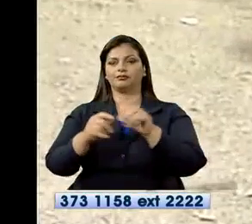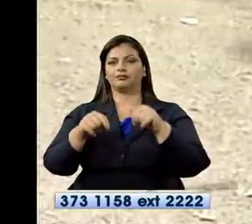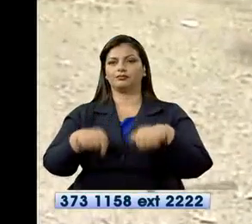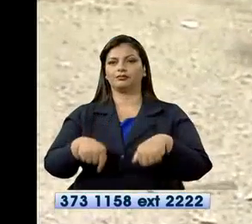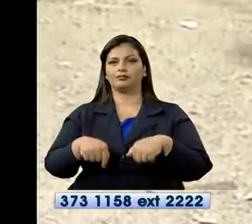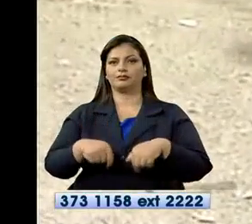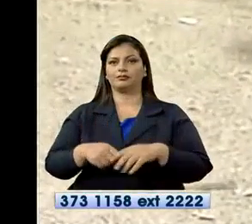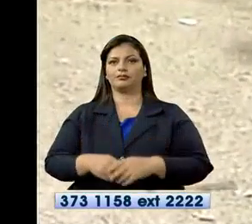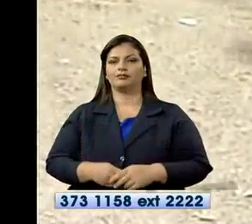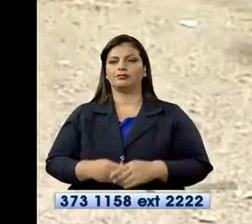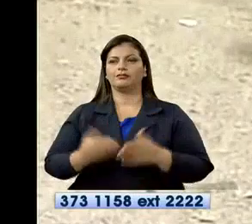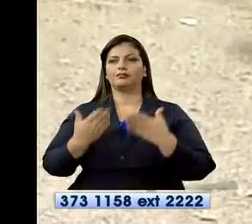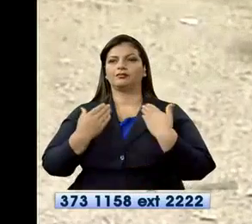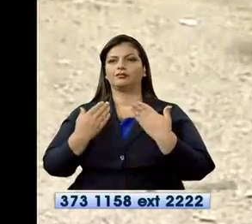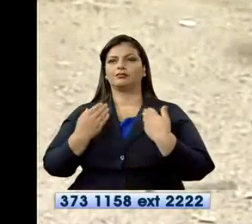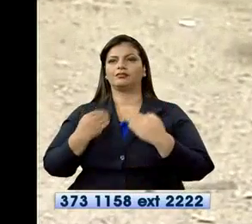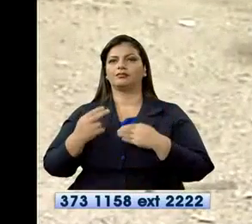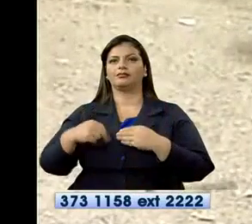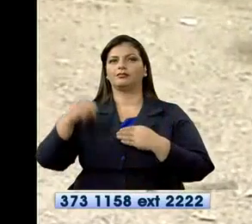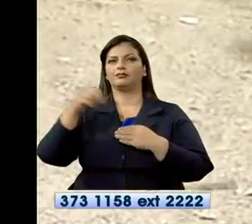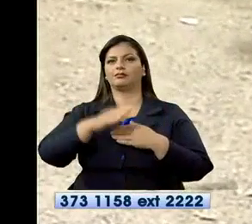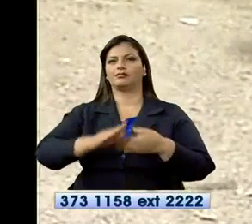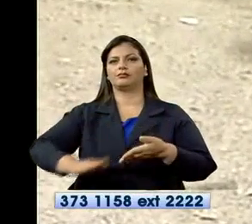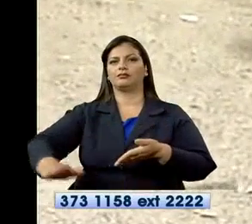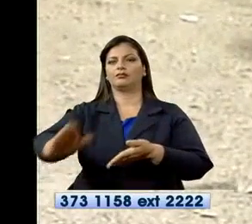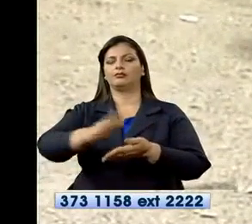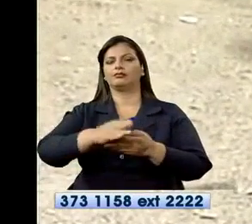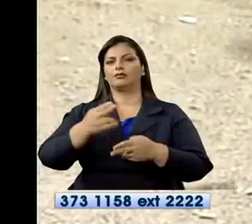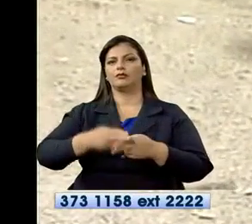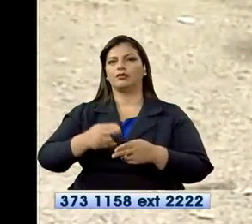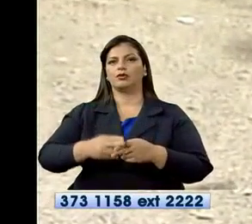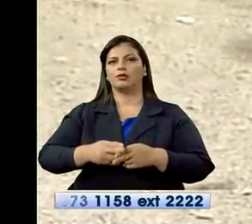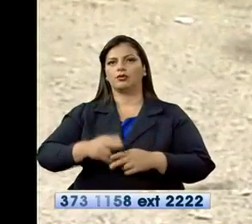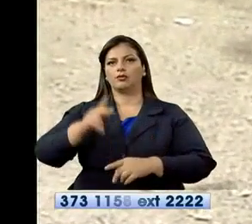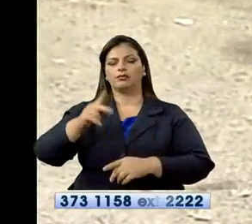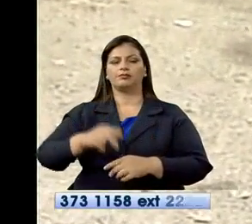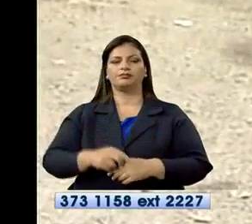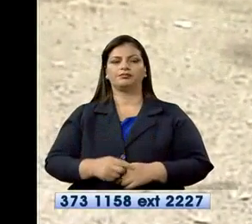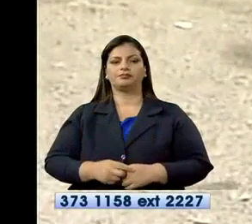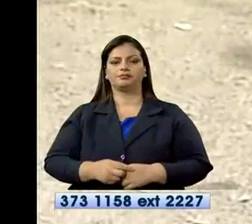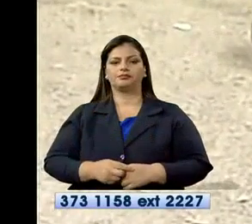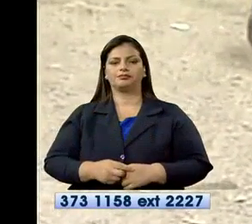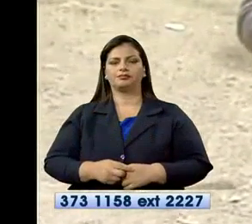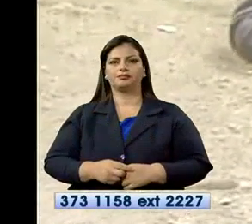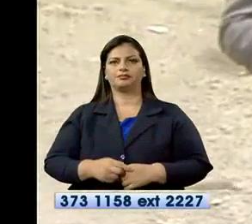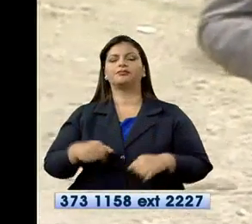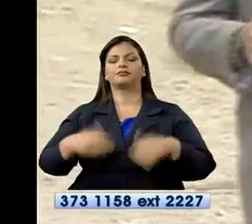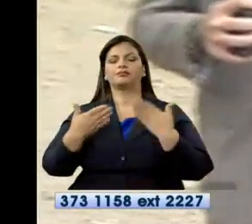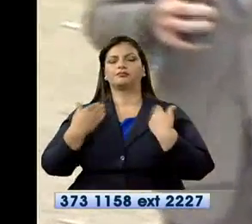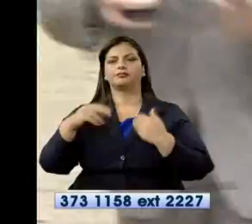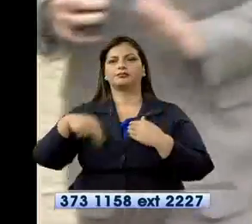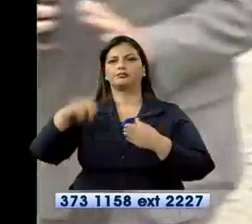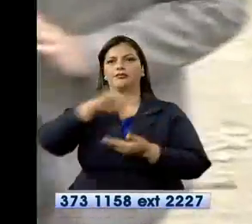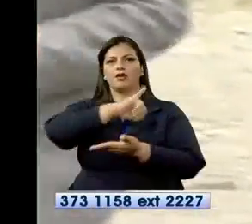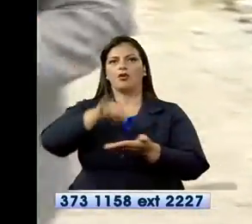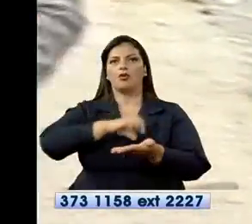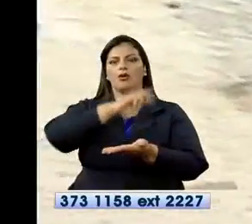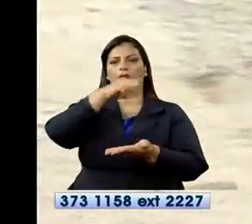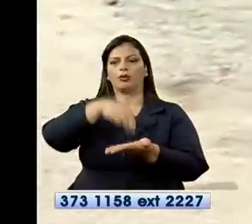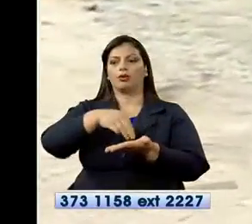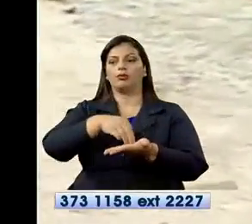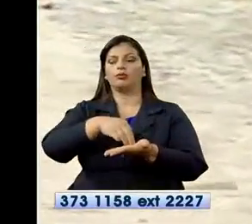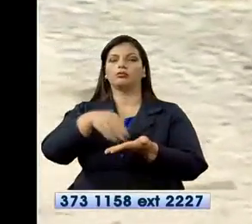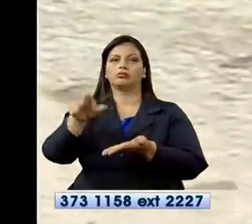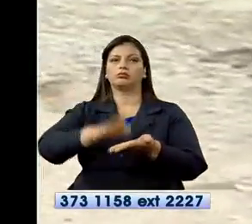cooperativa Estrella de Belén, específicamente en el sector Juan Montalvo, en donde los habitantes de este sector nos denuncian algo que salta a